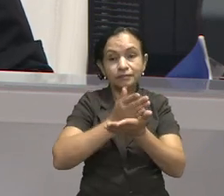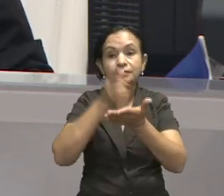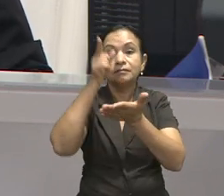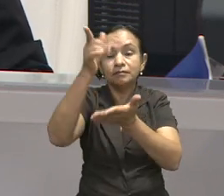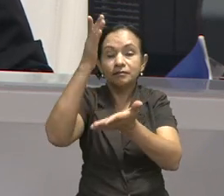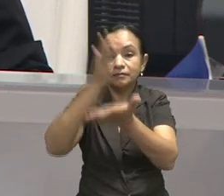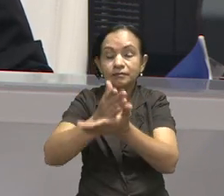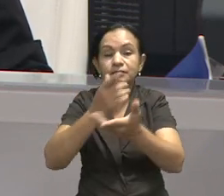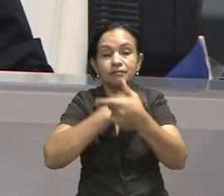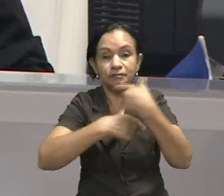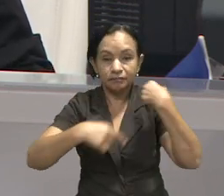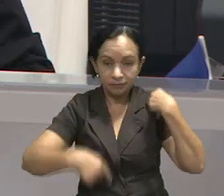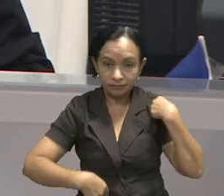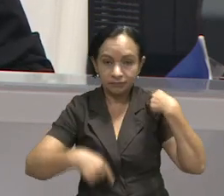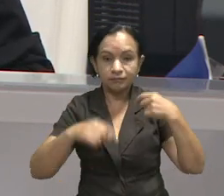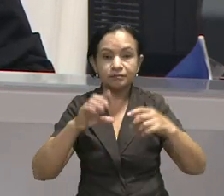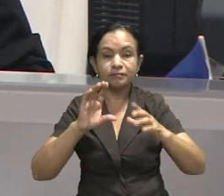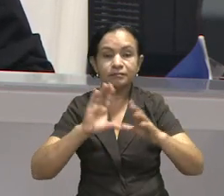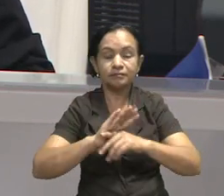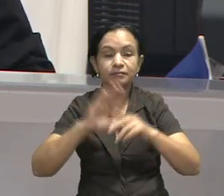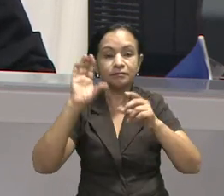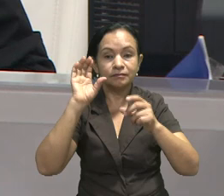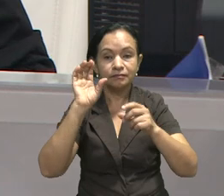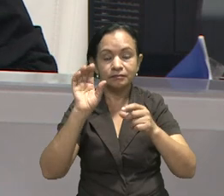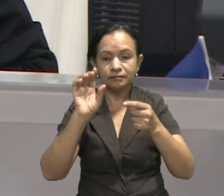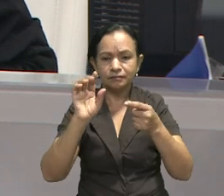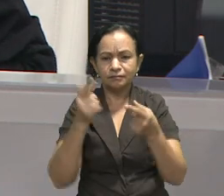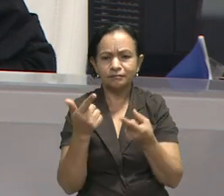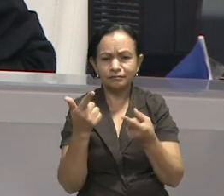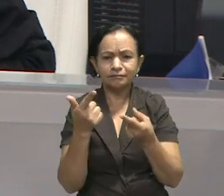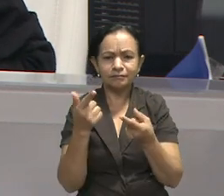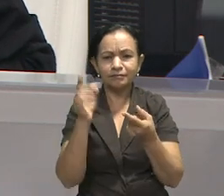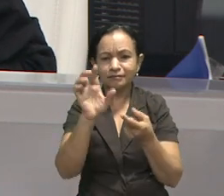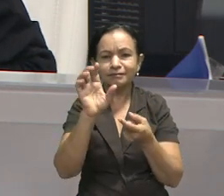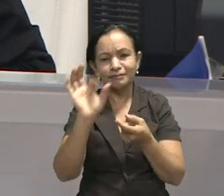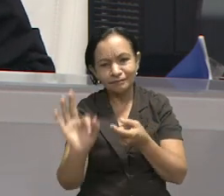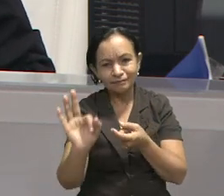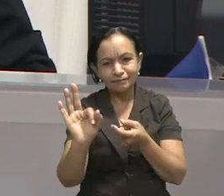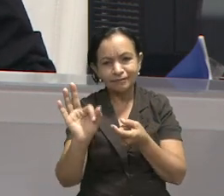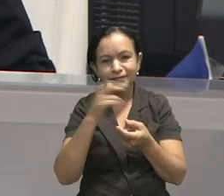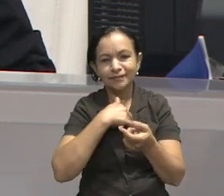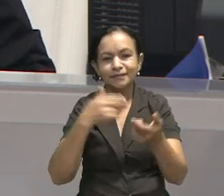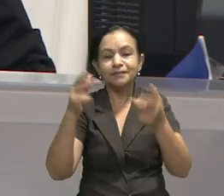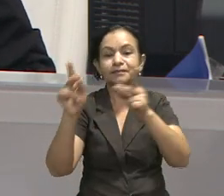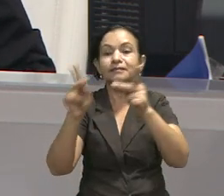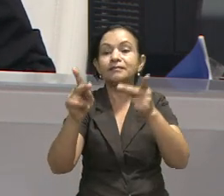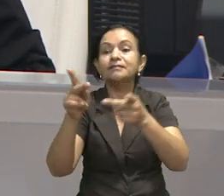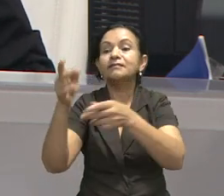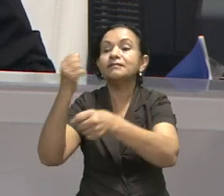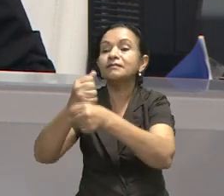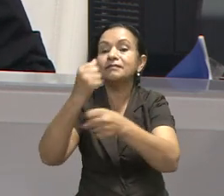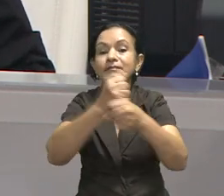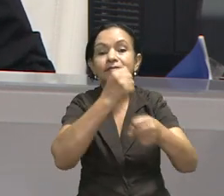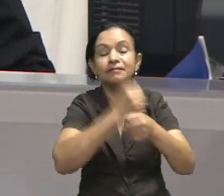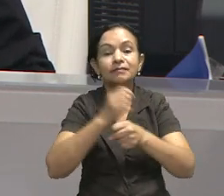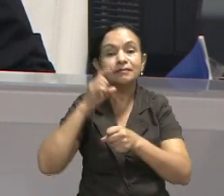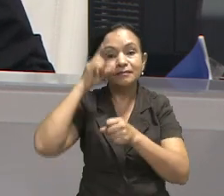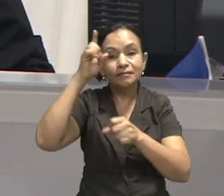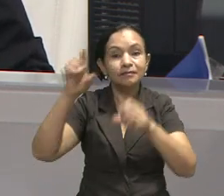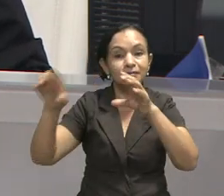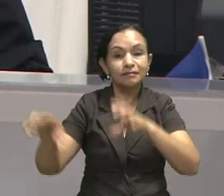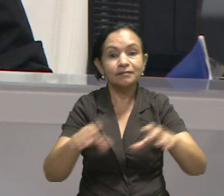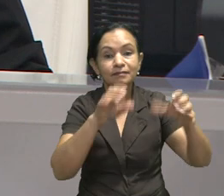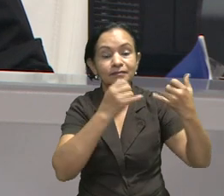debida aprobación del mismo. Séptimo. EF. Contratar el personal necesario para el desarrollo de las actividades